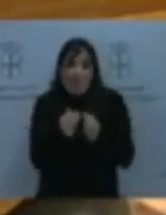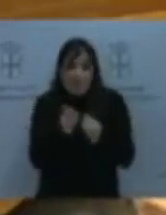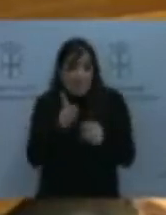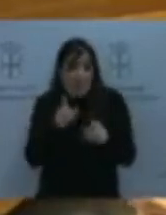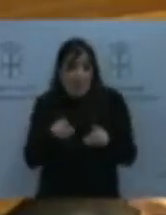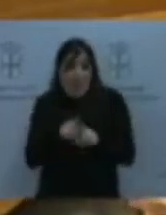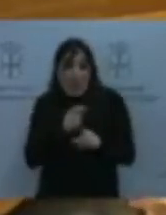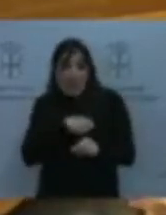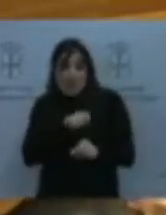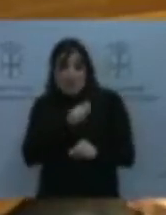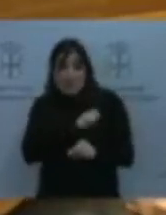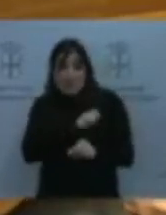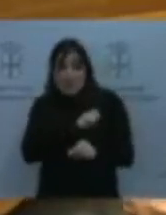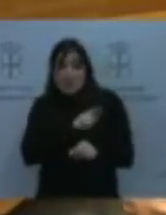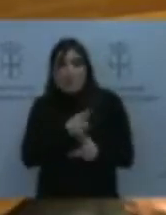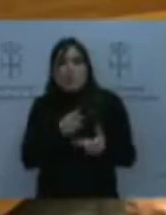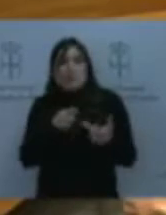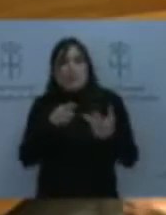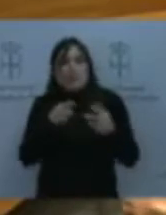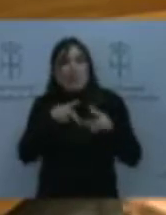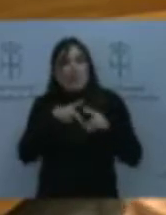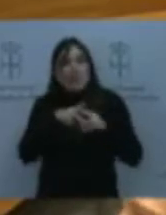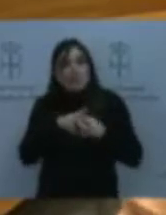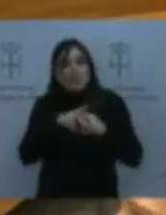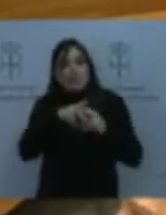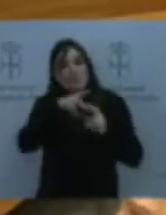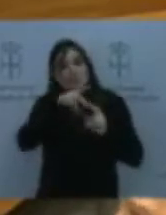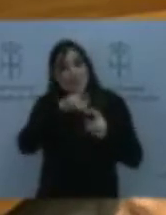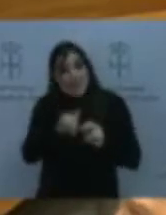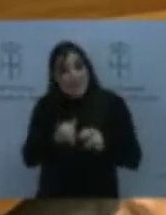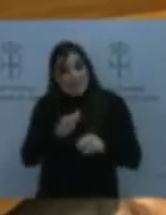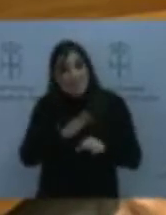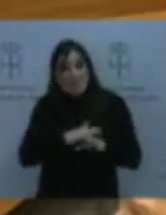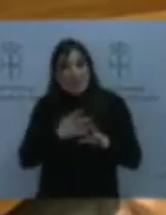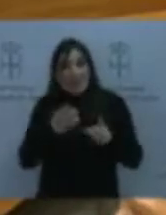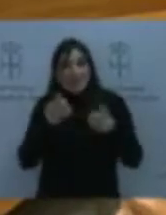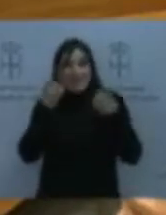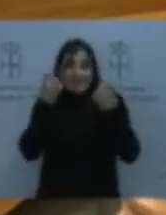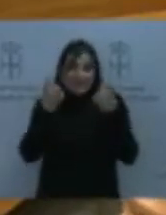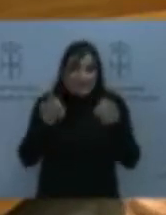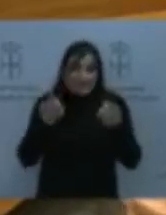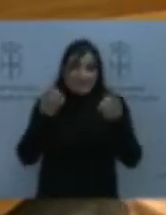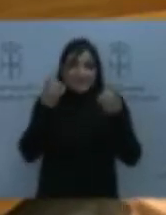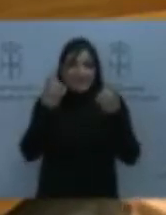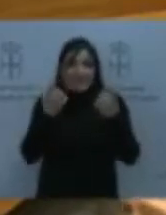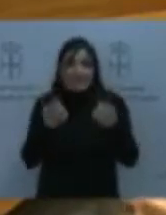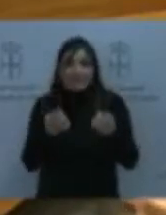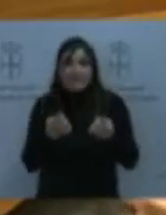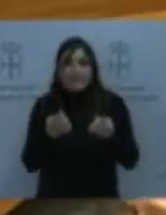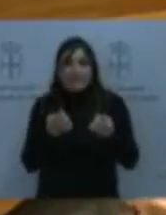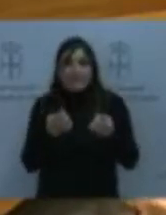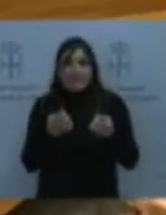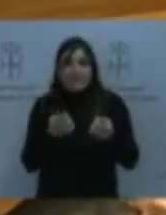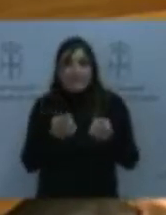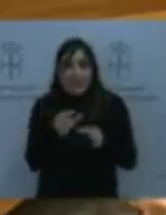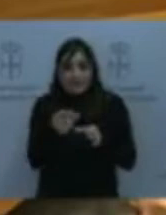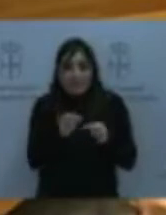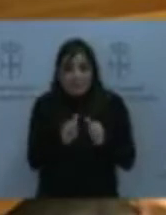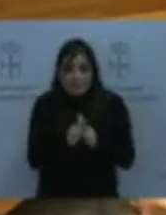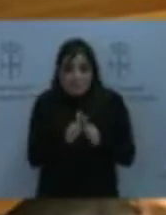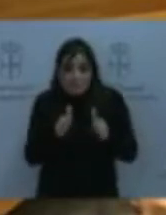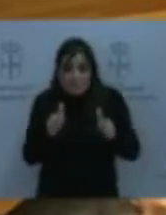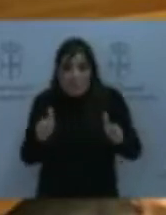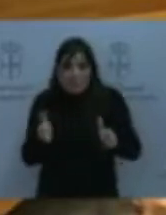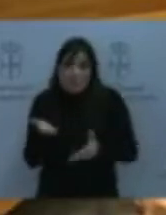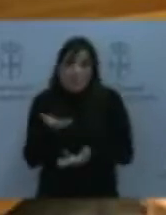para que efectivamente se pueda aumentar esa dimensión en colaboración con otras pequeñas